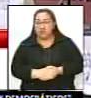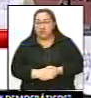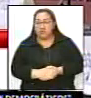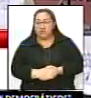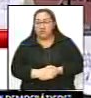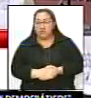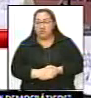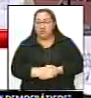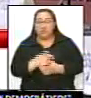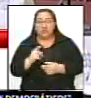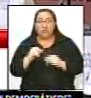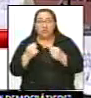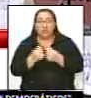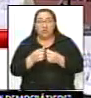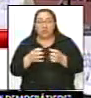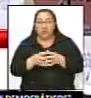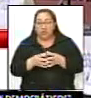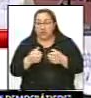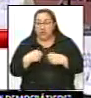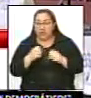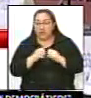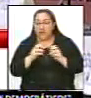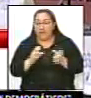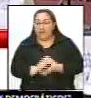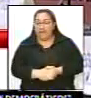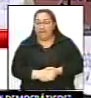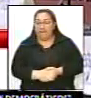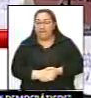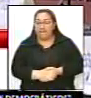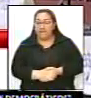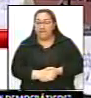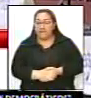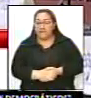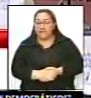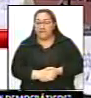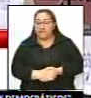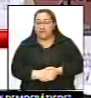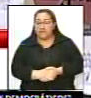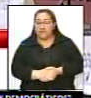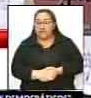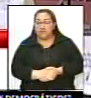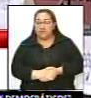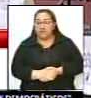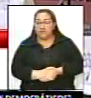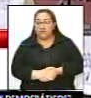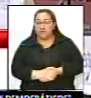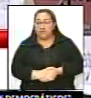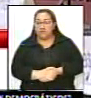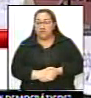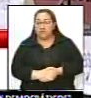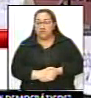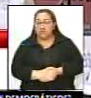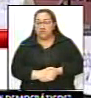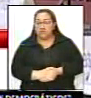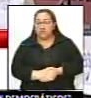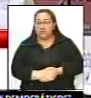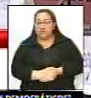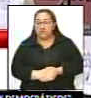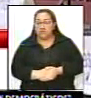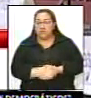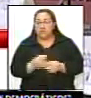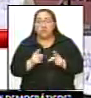los sectores, eso lo tenemos muy claro, pero también, como también han